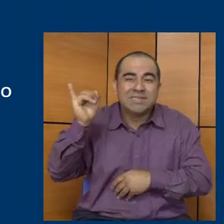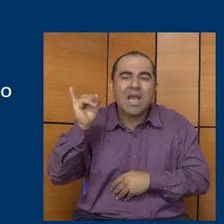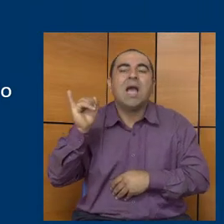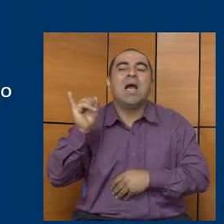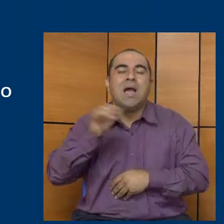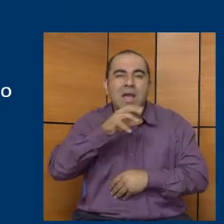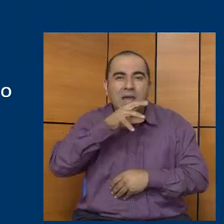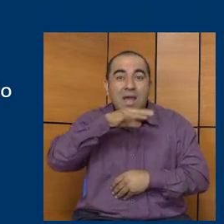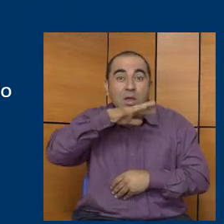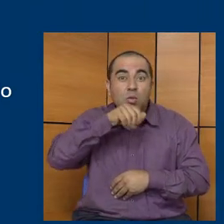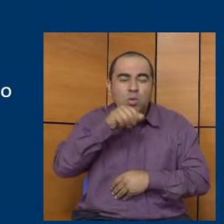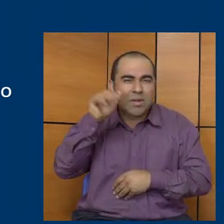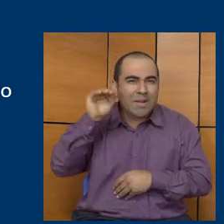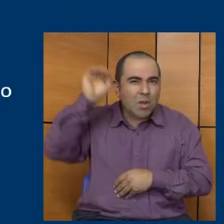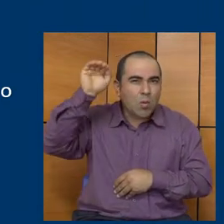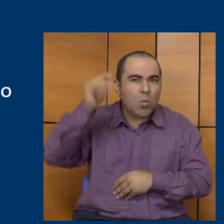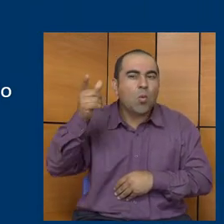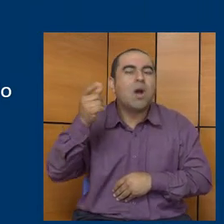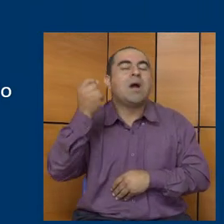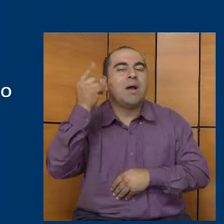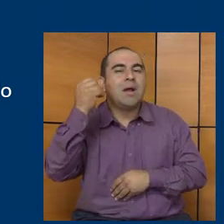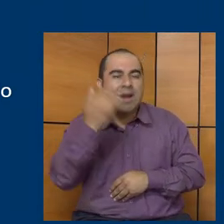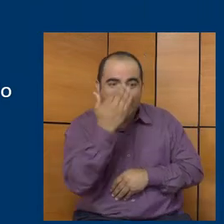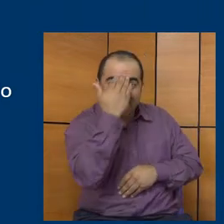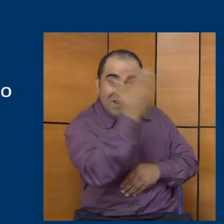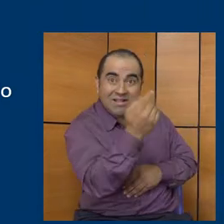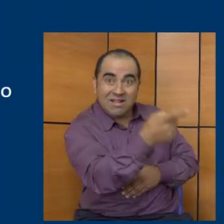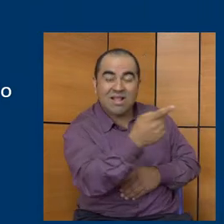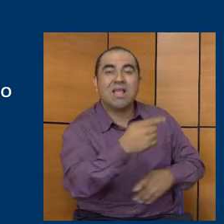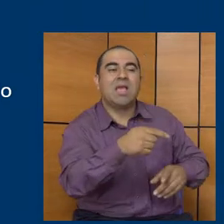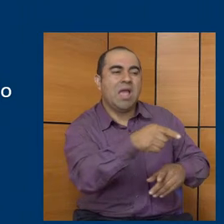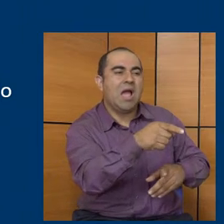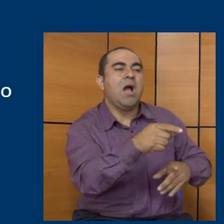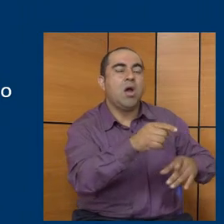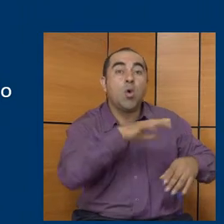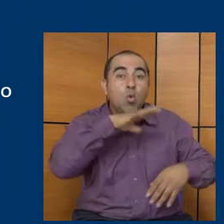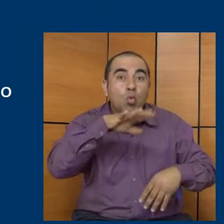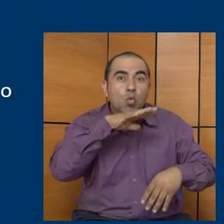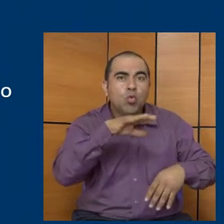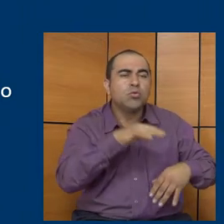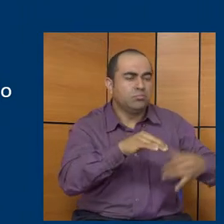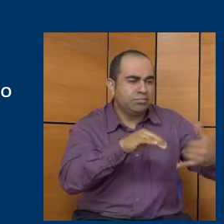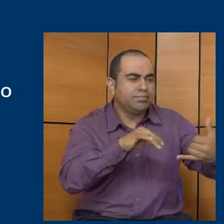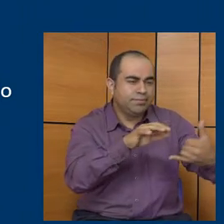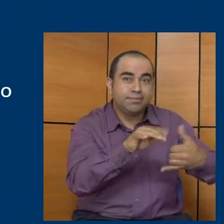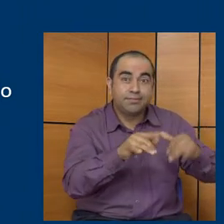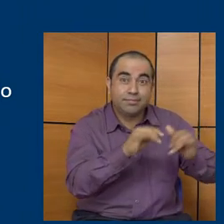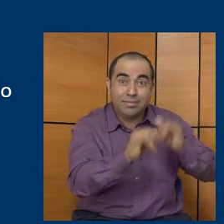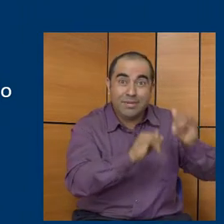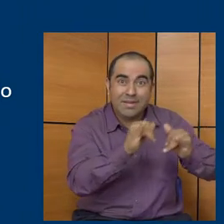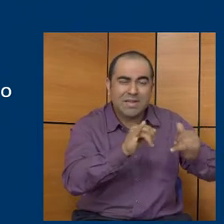mayores son capaces de hacer frente al uso de las tecnologías.